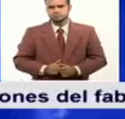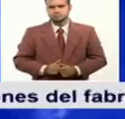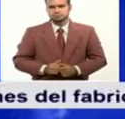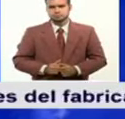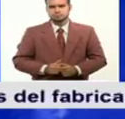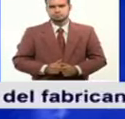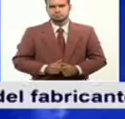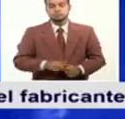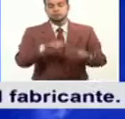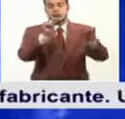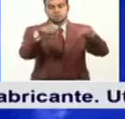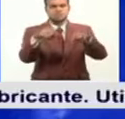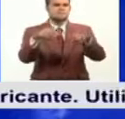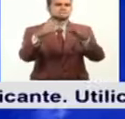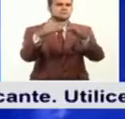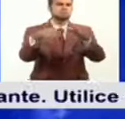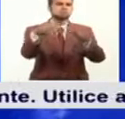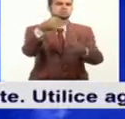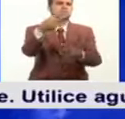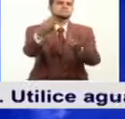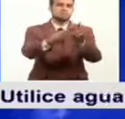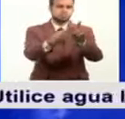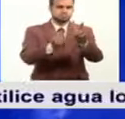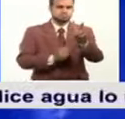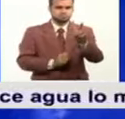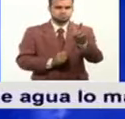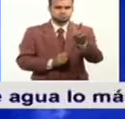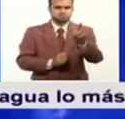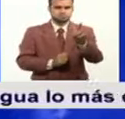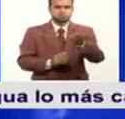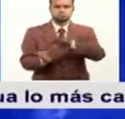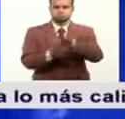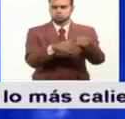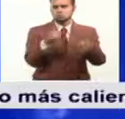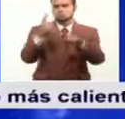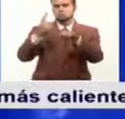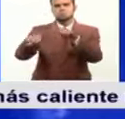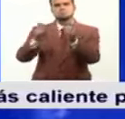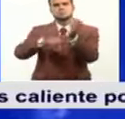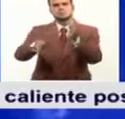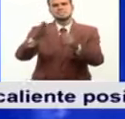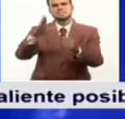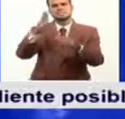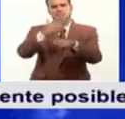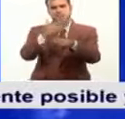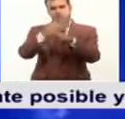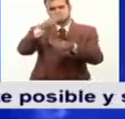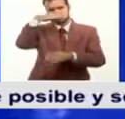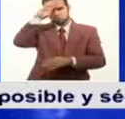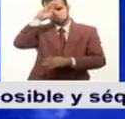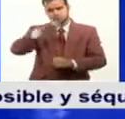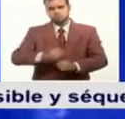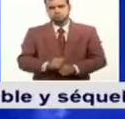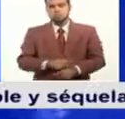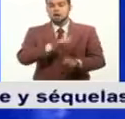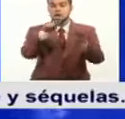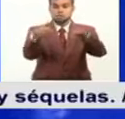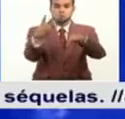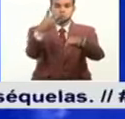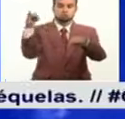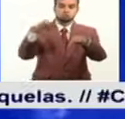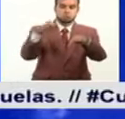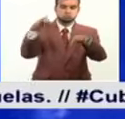municipio Bayamo. En la provincia de Santiago de Cuba se diagnostican 4 casos